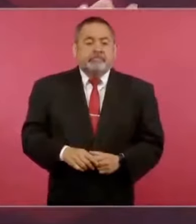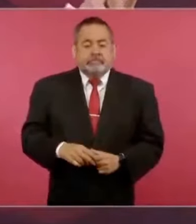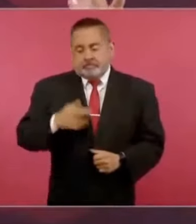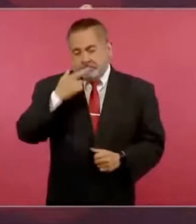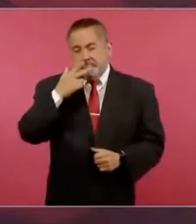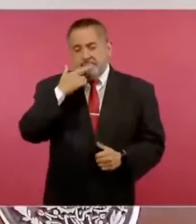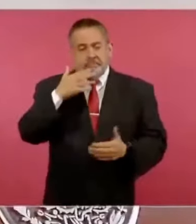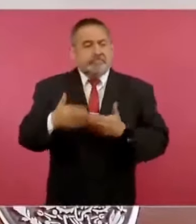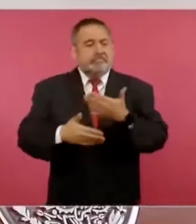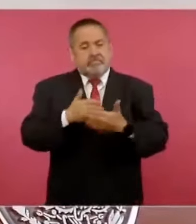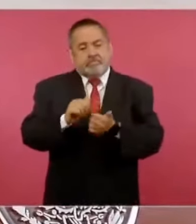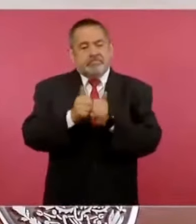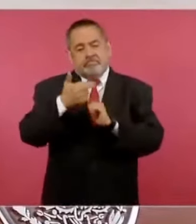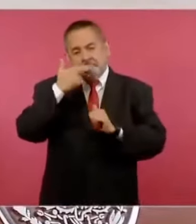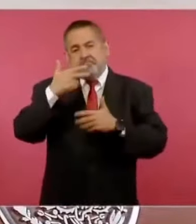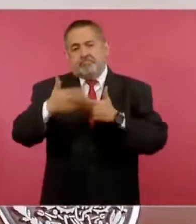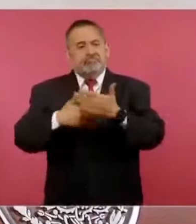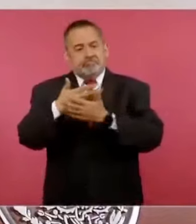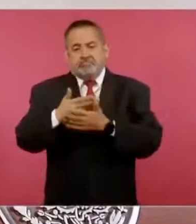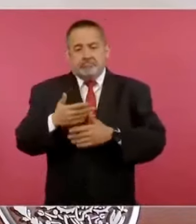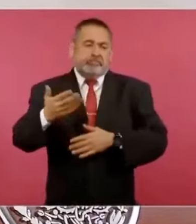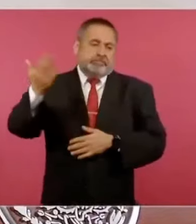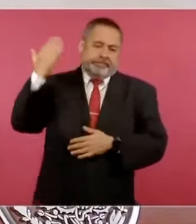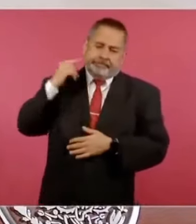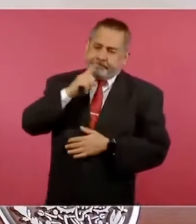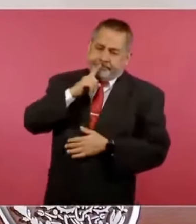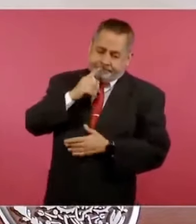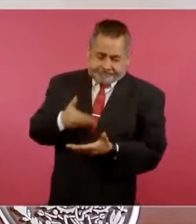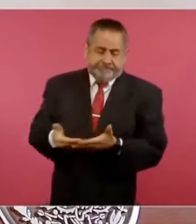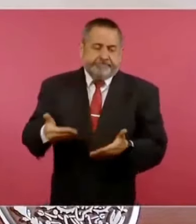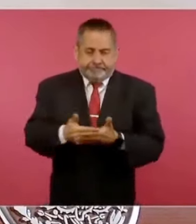mejor que antes